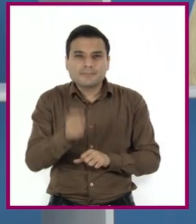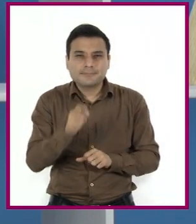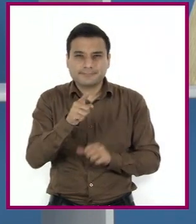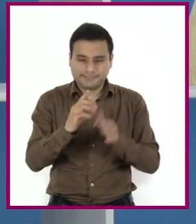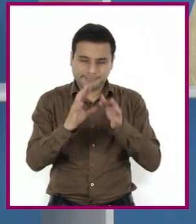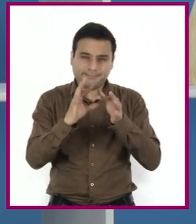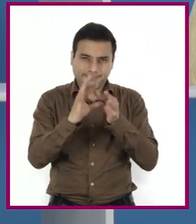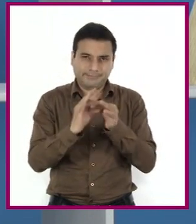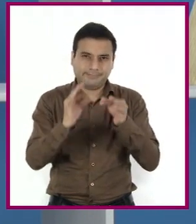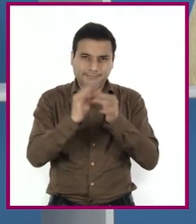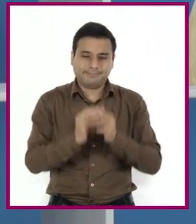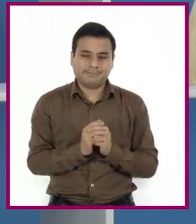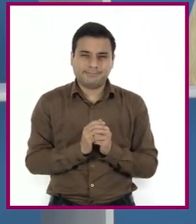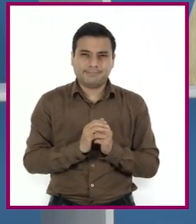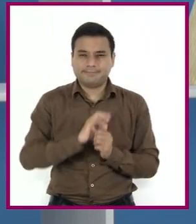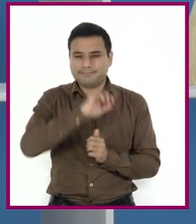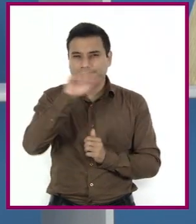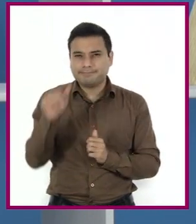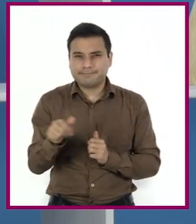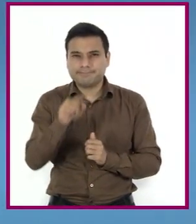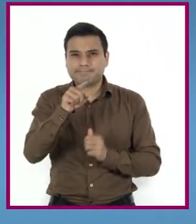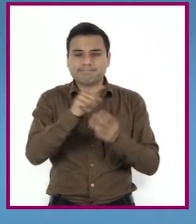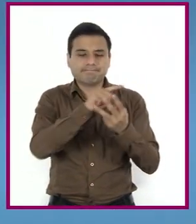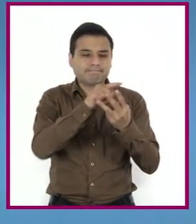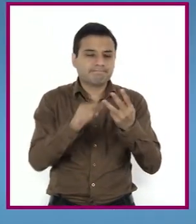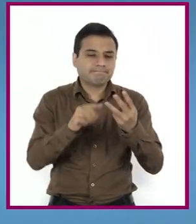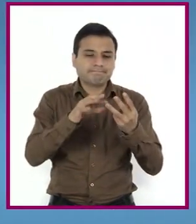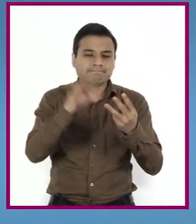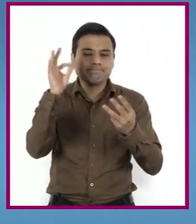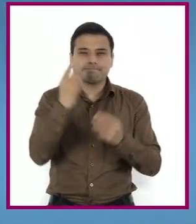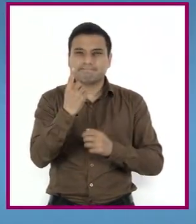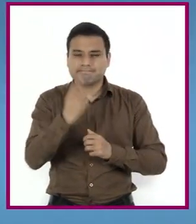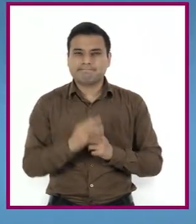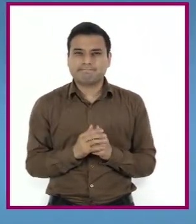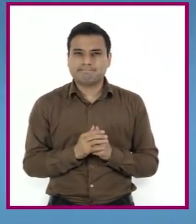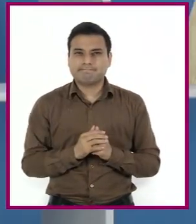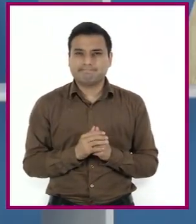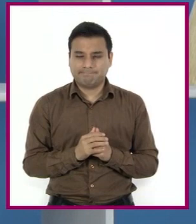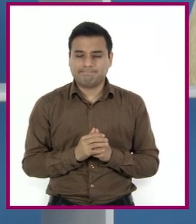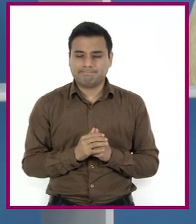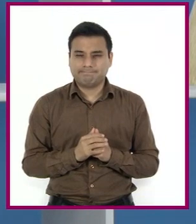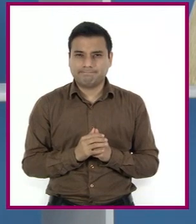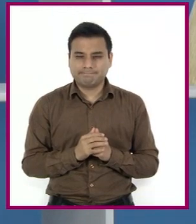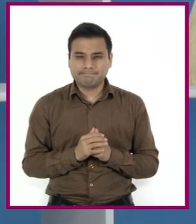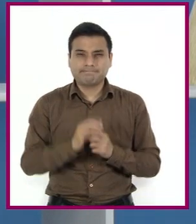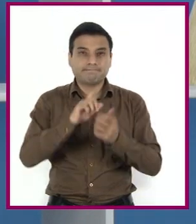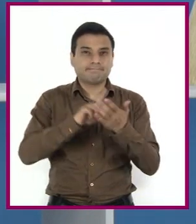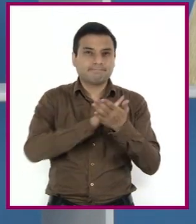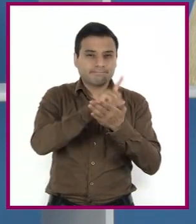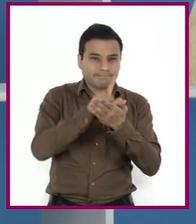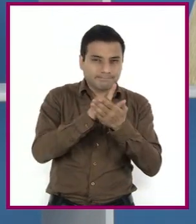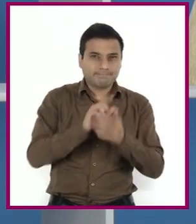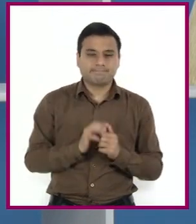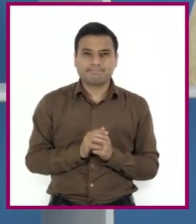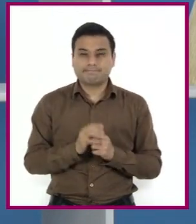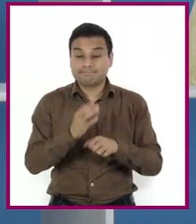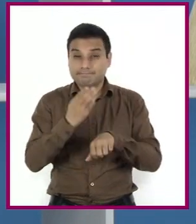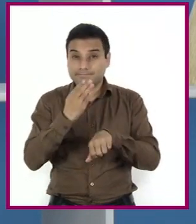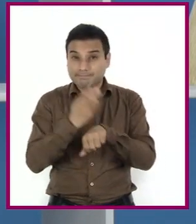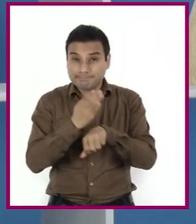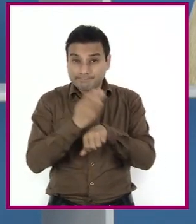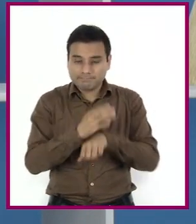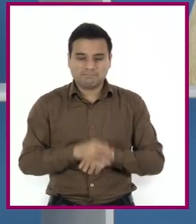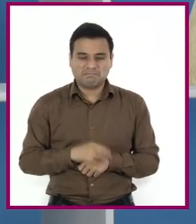en sus respuestas, elijan alguna de esas normas o leyes junto con su sanción, con la que no estén de acuerdo, y